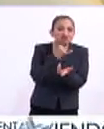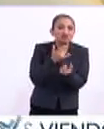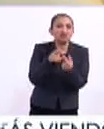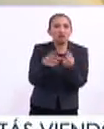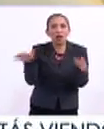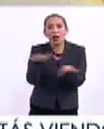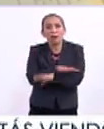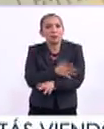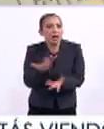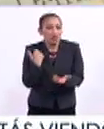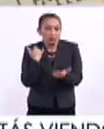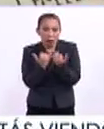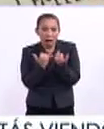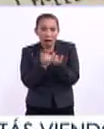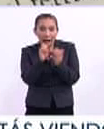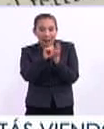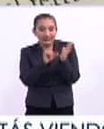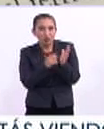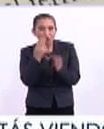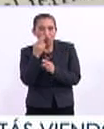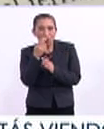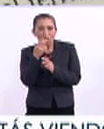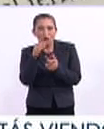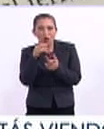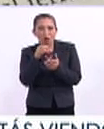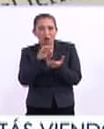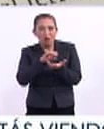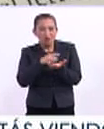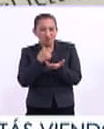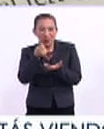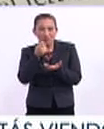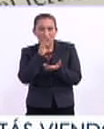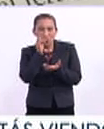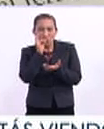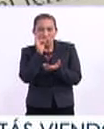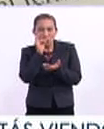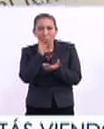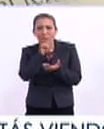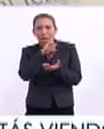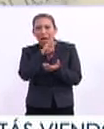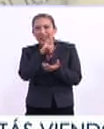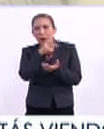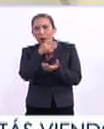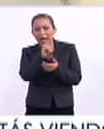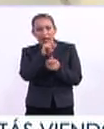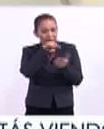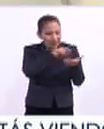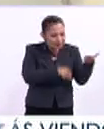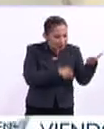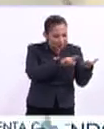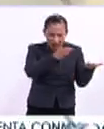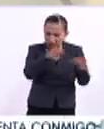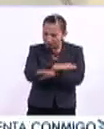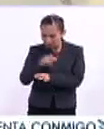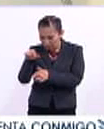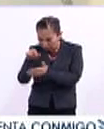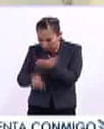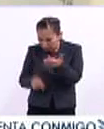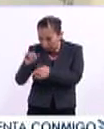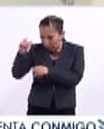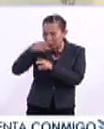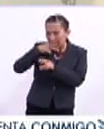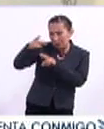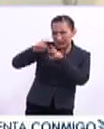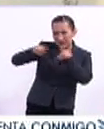está modificando, como en el artículo sobre la marihuana, ¿no? Sí, sí. Que ves que había un estudio que decía una cosa, luego se modificó, decían otra cosa con otros